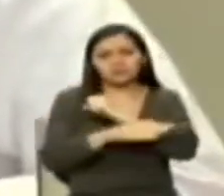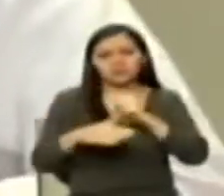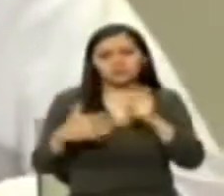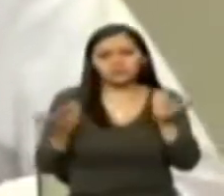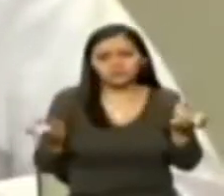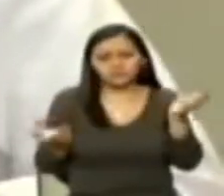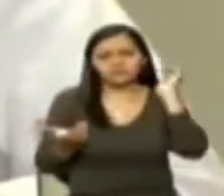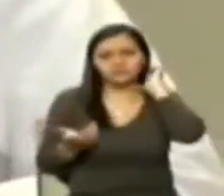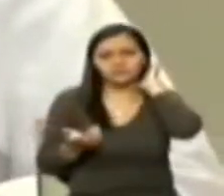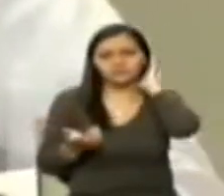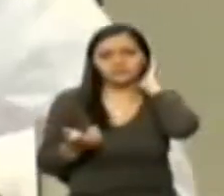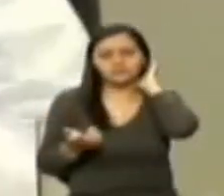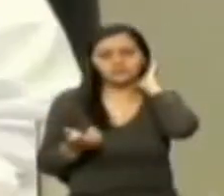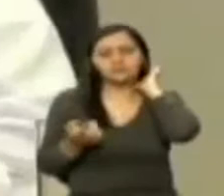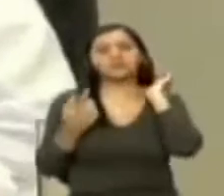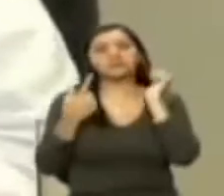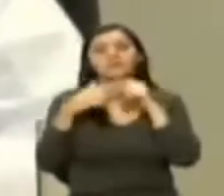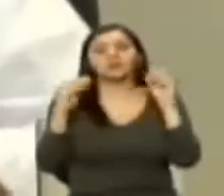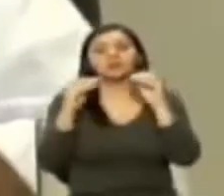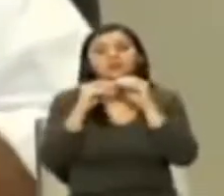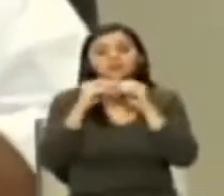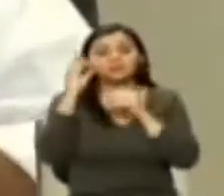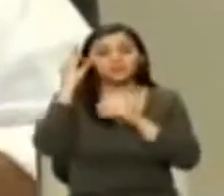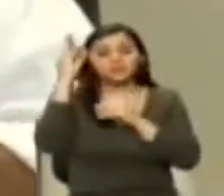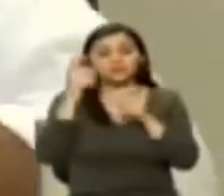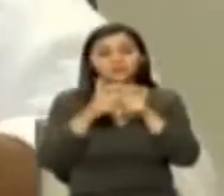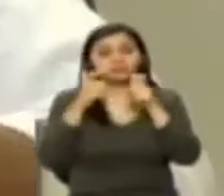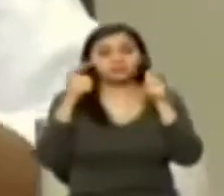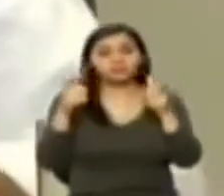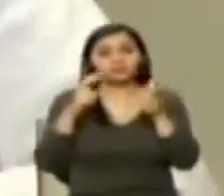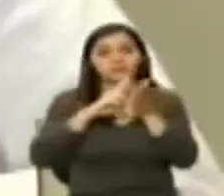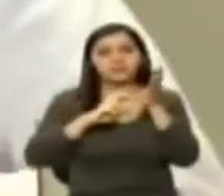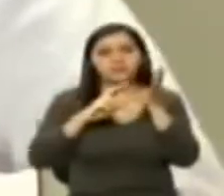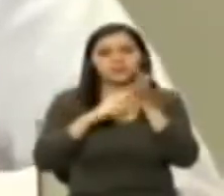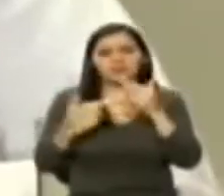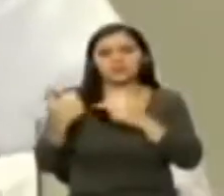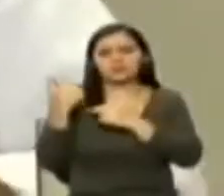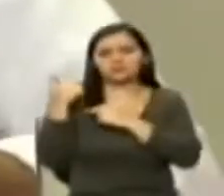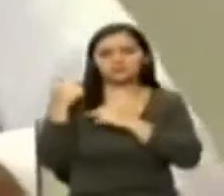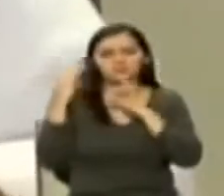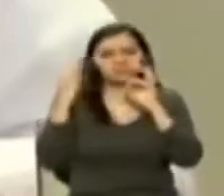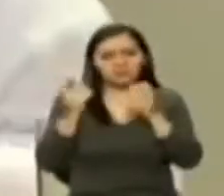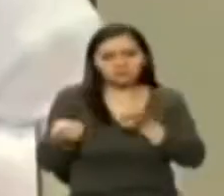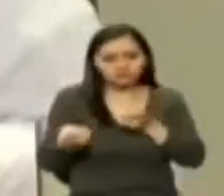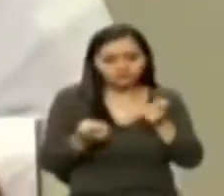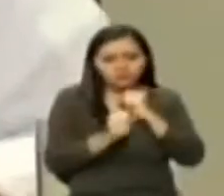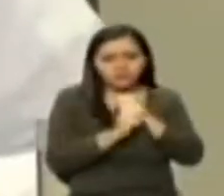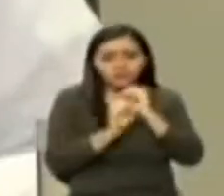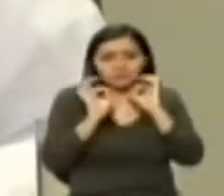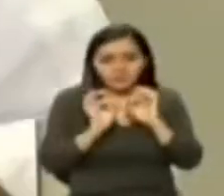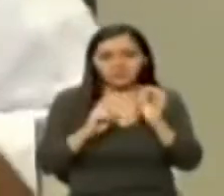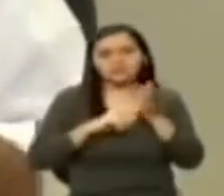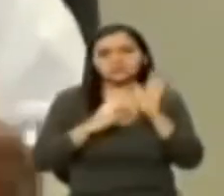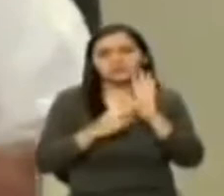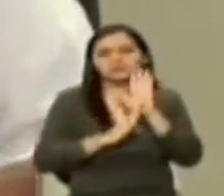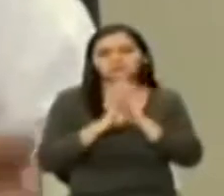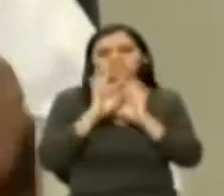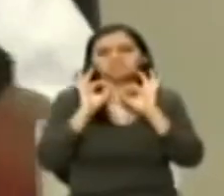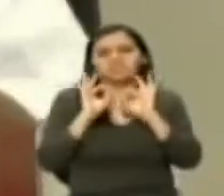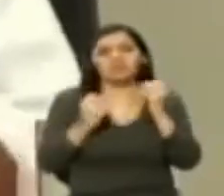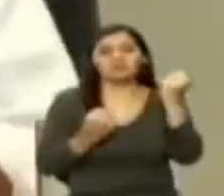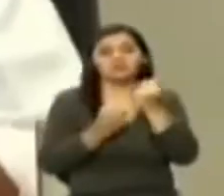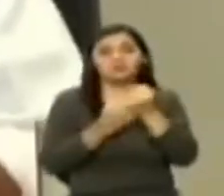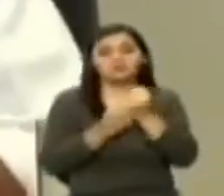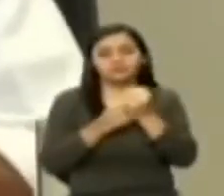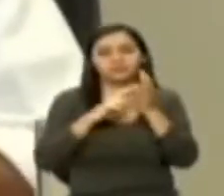Ecuador. Pero gran parte del futuro está en la minería. Minería responsable, no tiene por qué ser mala. Que le dice eso es un cuento. No solo eso. Apoya la minería artesanal,